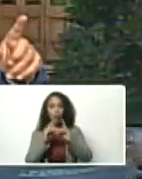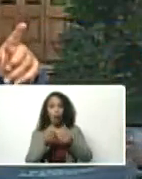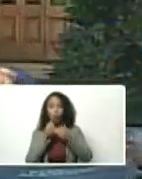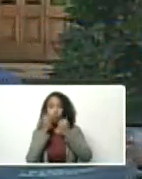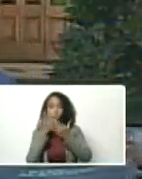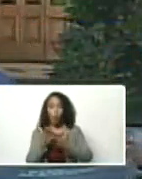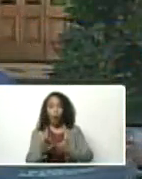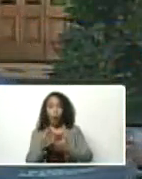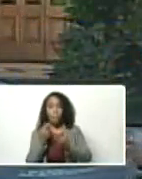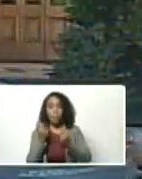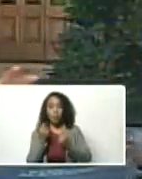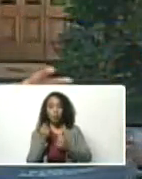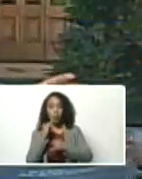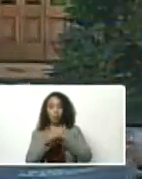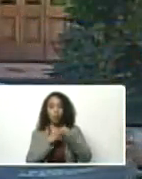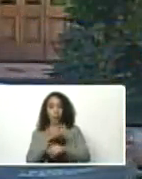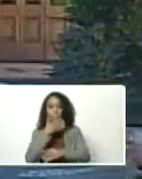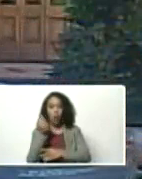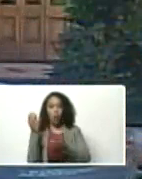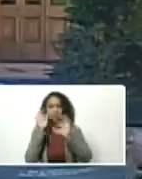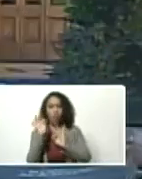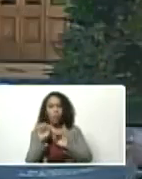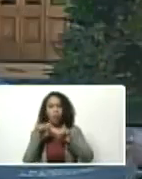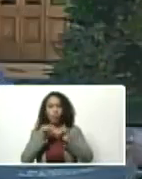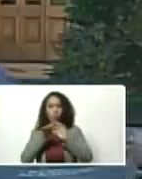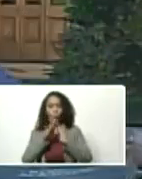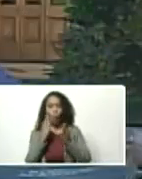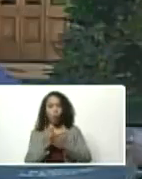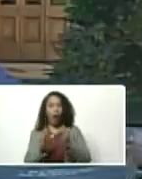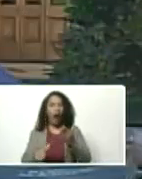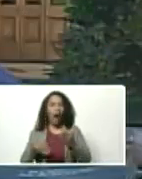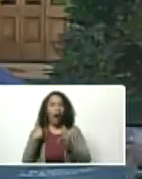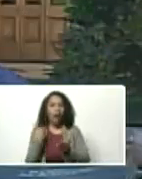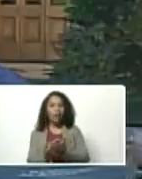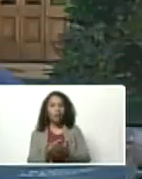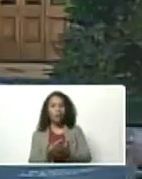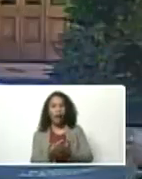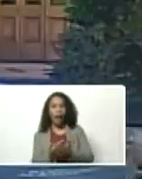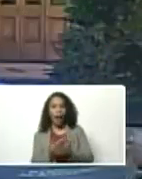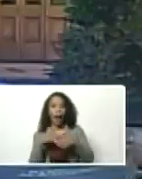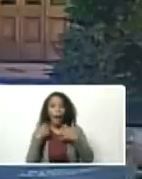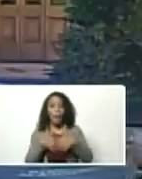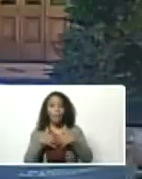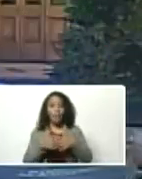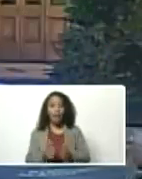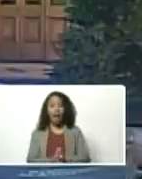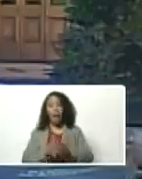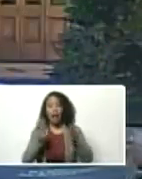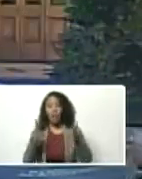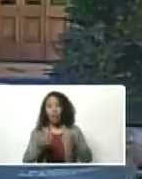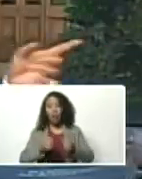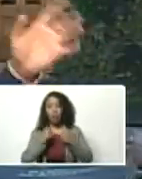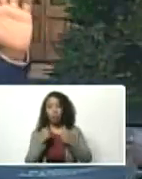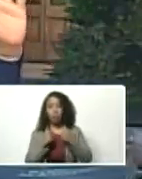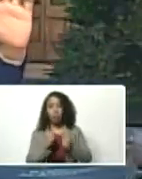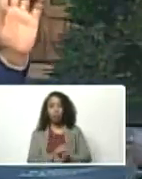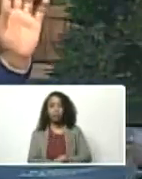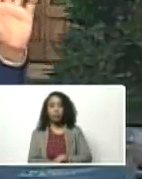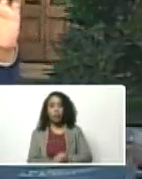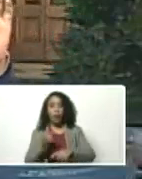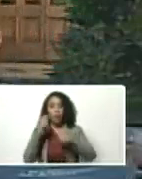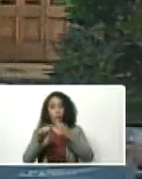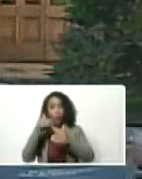precio internacional con la mejor calidad del mundo, hasta empresas gigantescas, poderosas, que